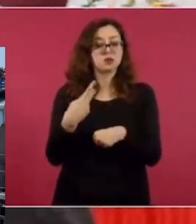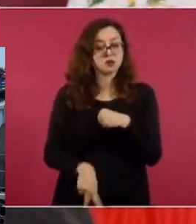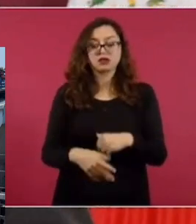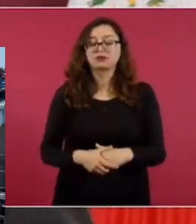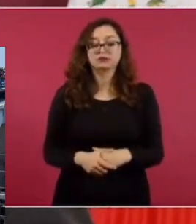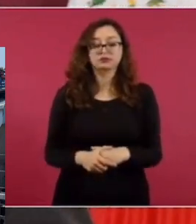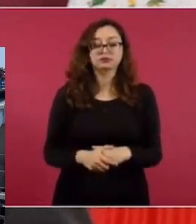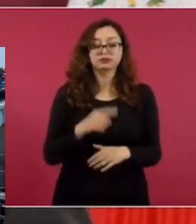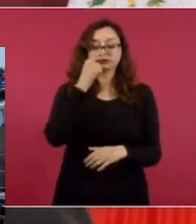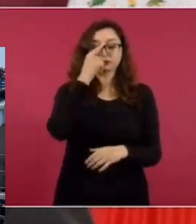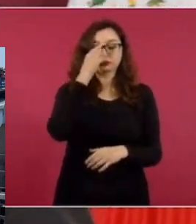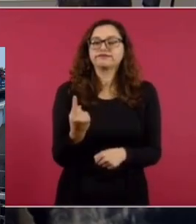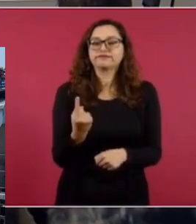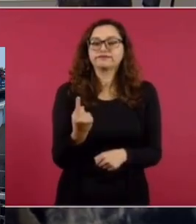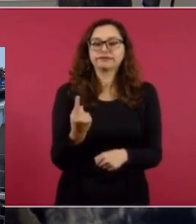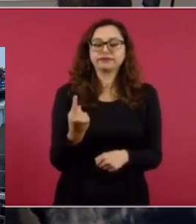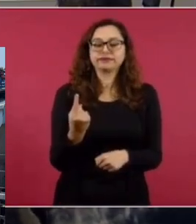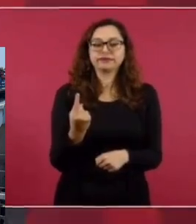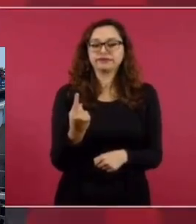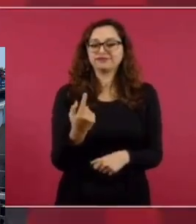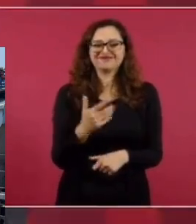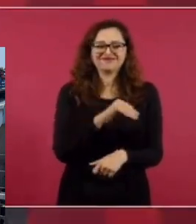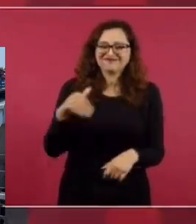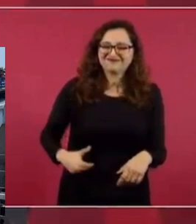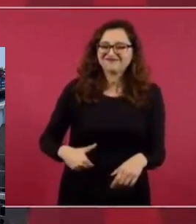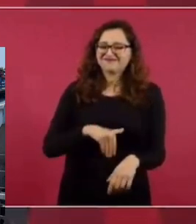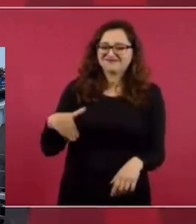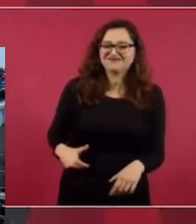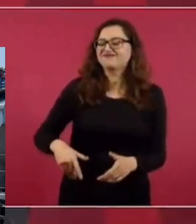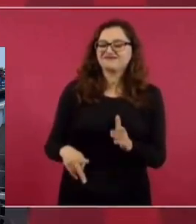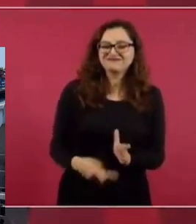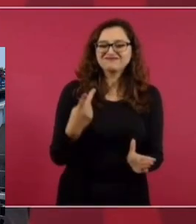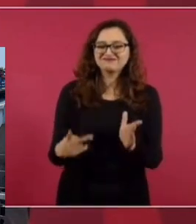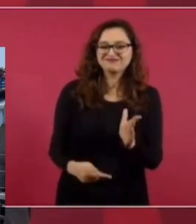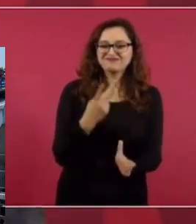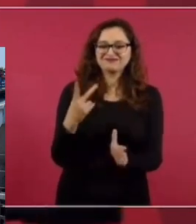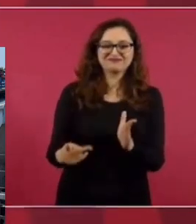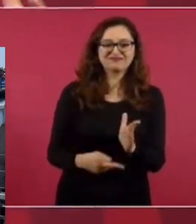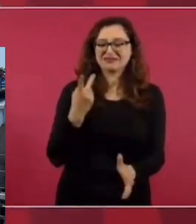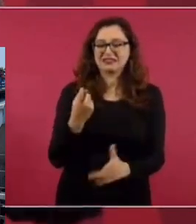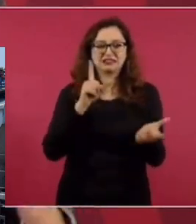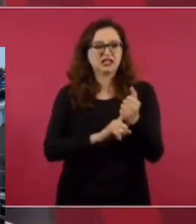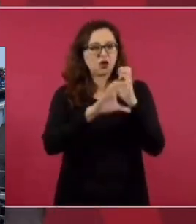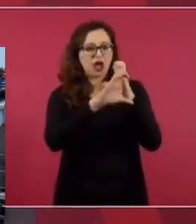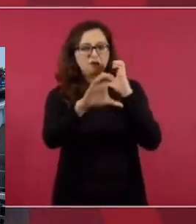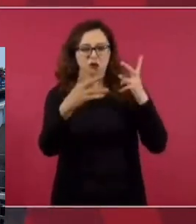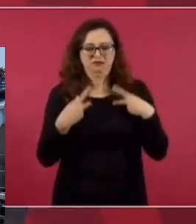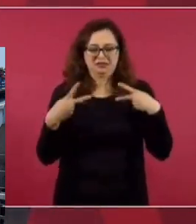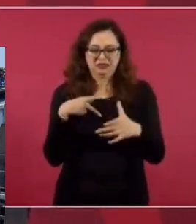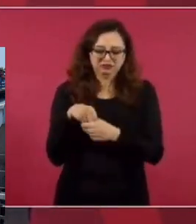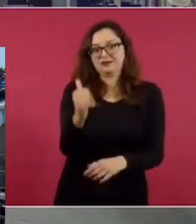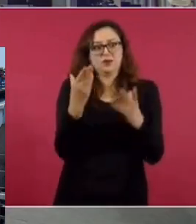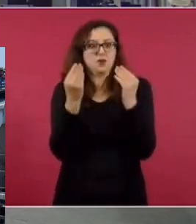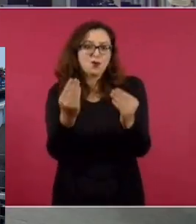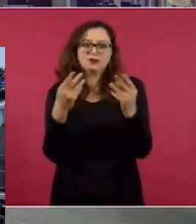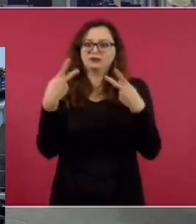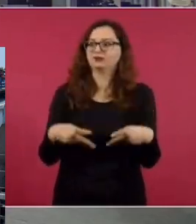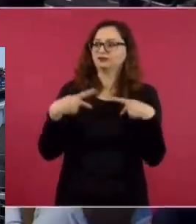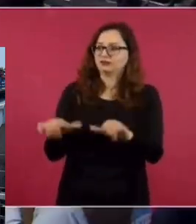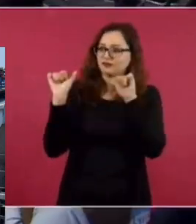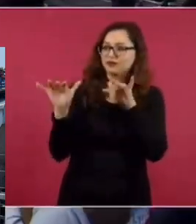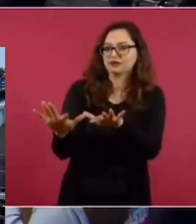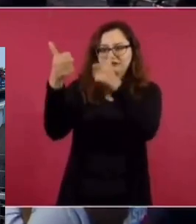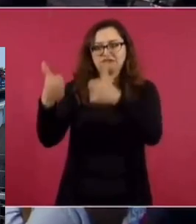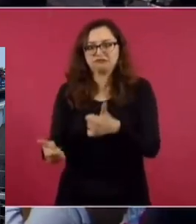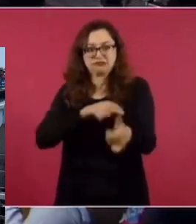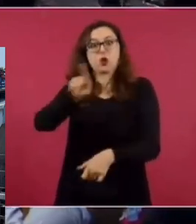el riesgo de la transportación. Hay accidentes constantes, hacinamientos que producen asfixias. Ya estamos